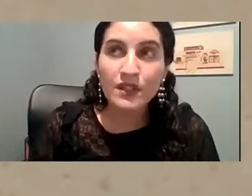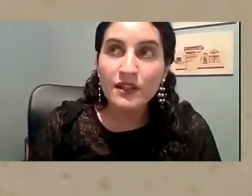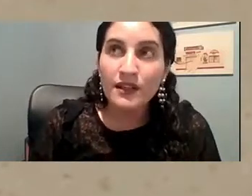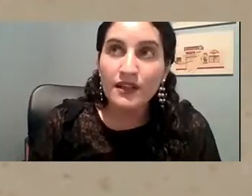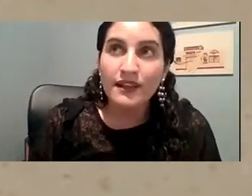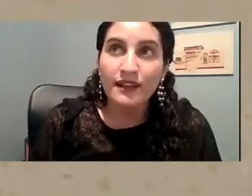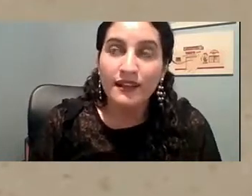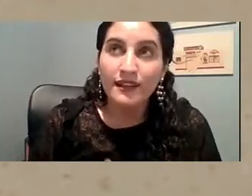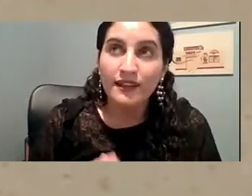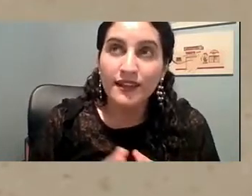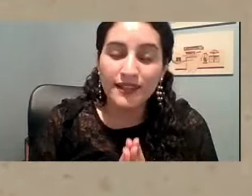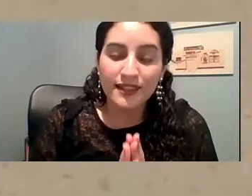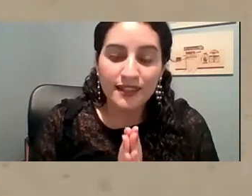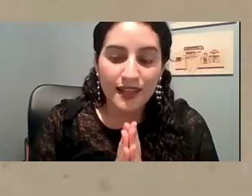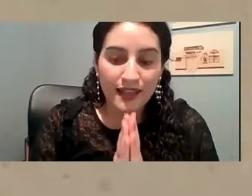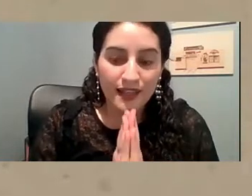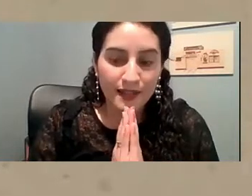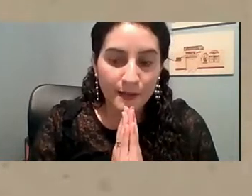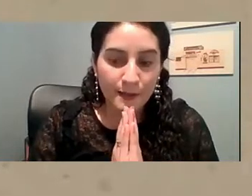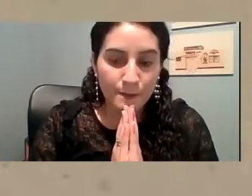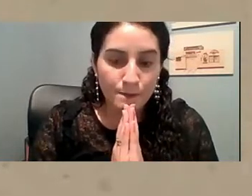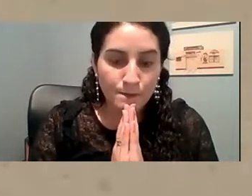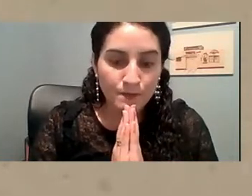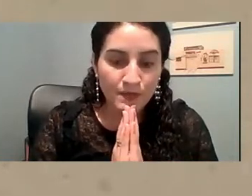YouTube. Y